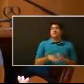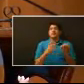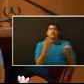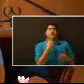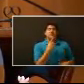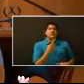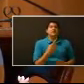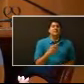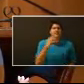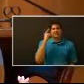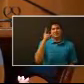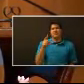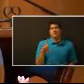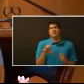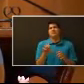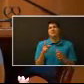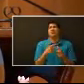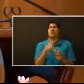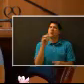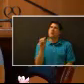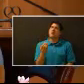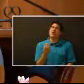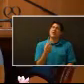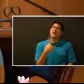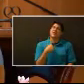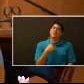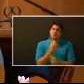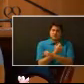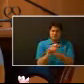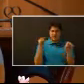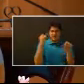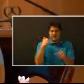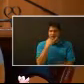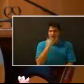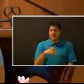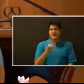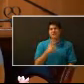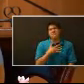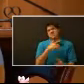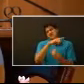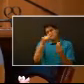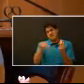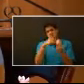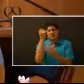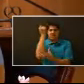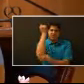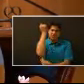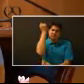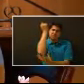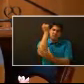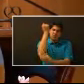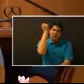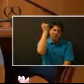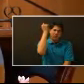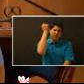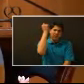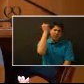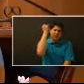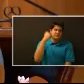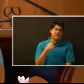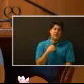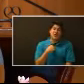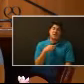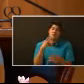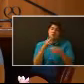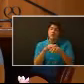Señor mío, ¿con qué salvaré yo a Israel? He aquí que mi familia es pobre en Manasés y yo el menor en